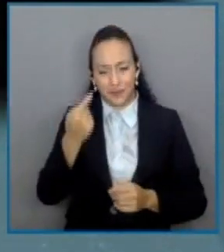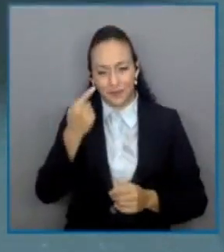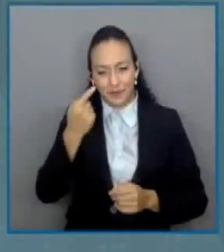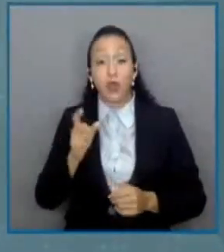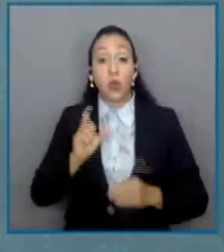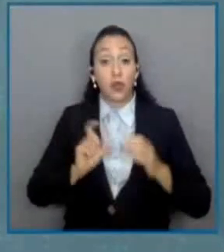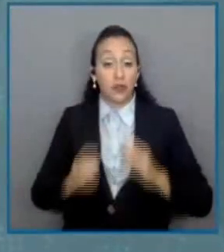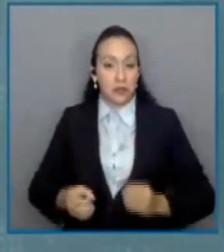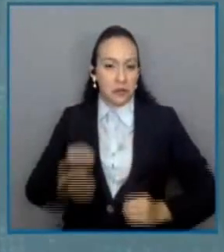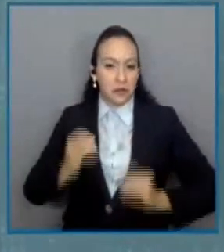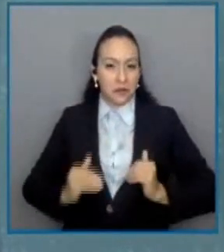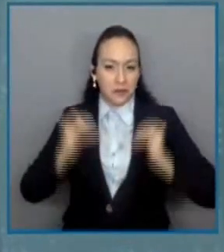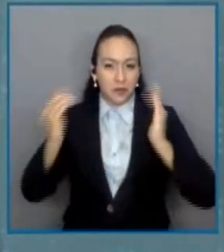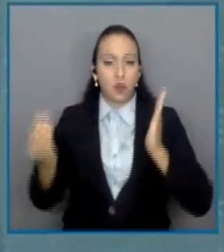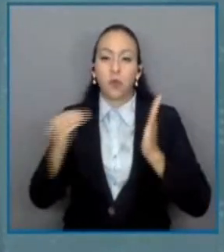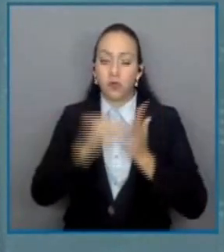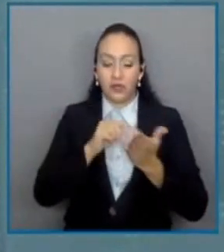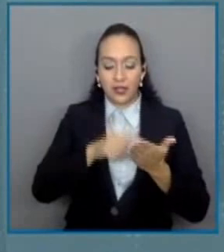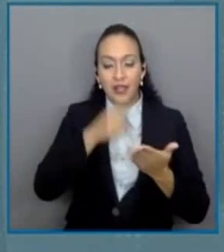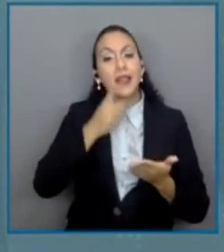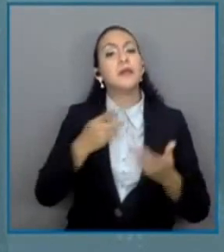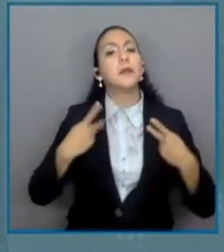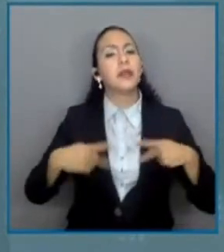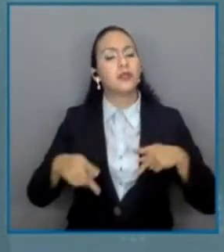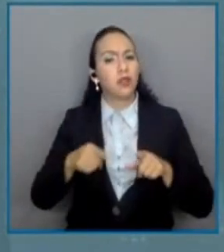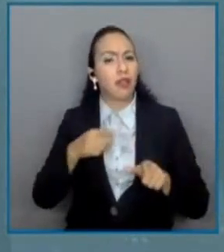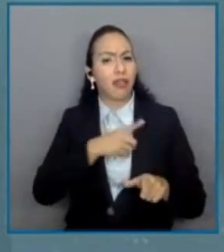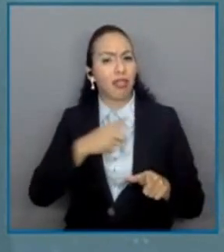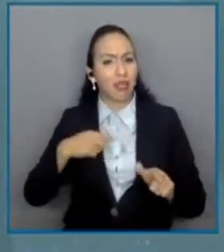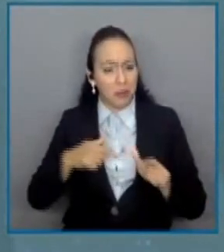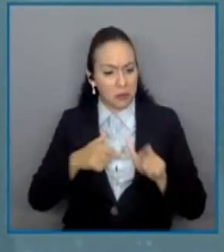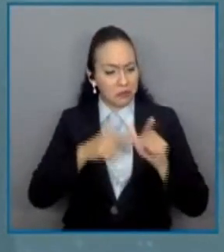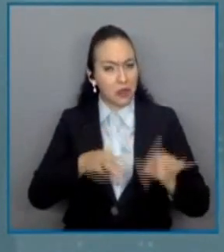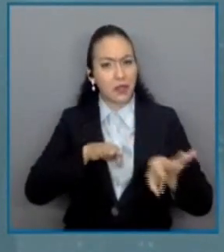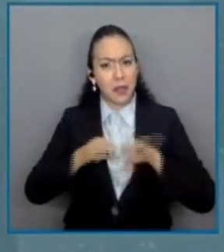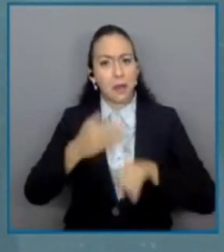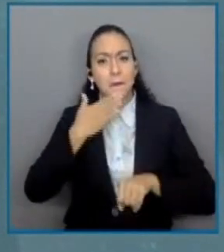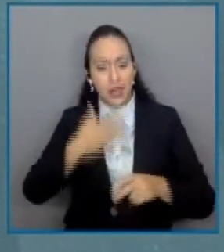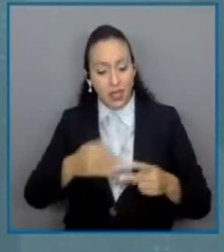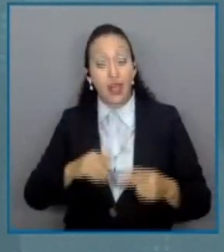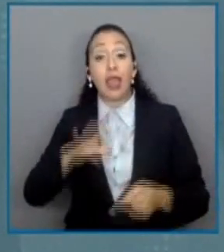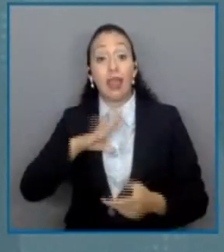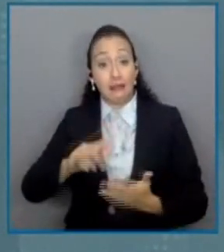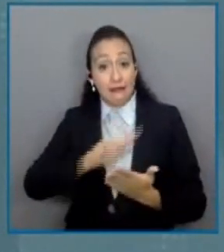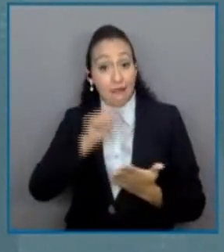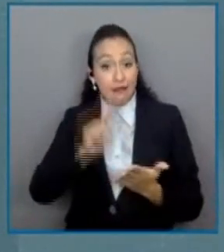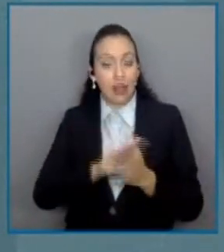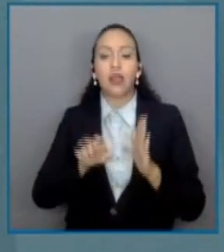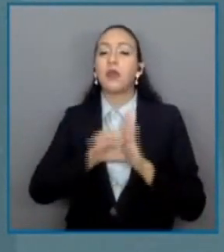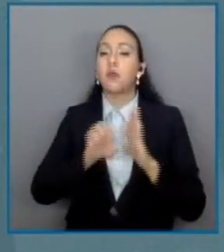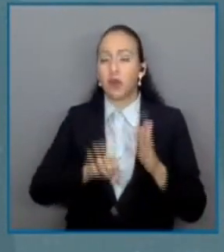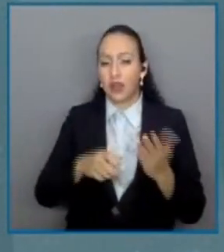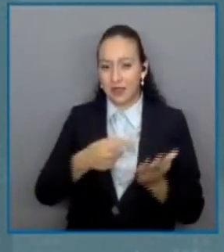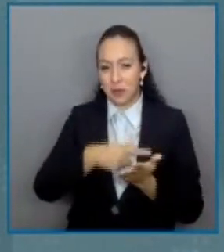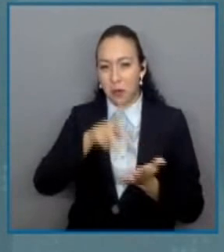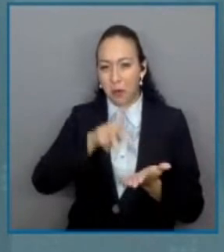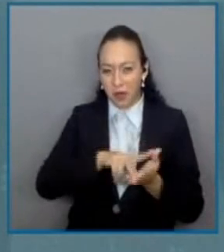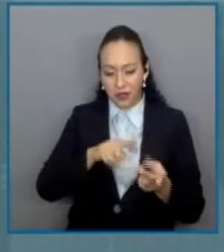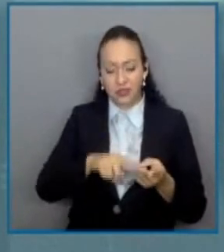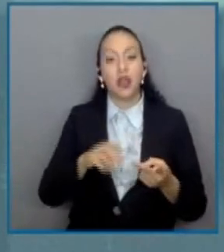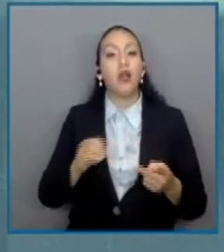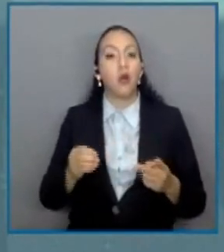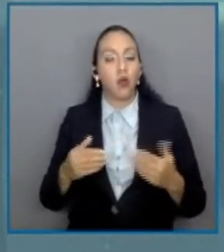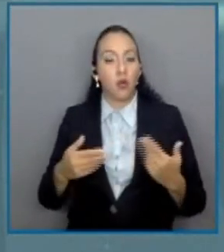estabilidad laboral, la ley debe permitir que el carácter de persona trabajadora de base o de confianza se desprenda del análisis de